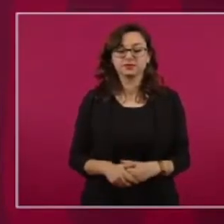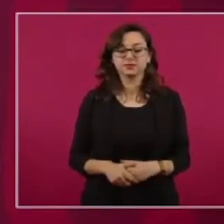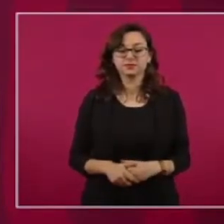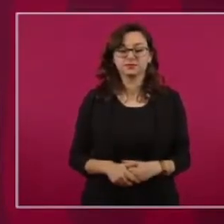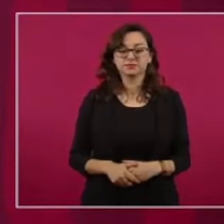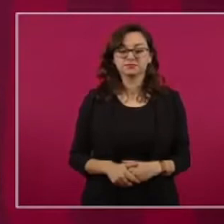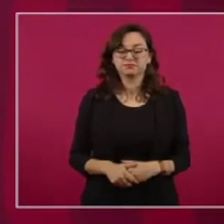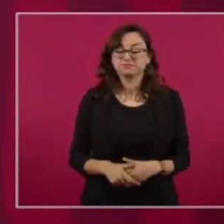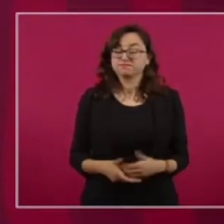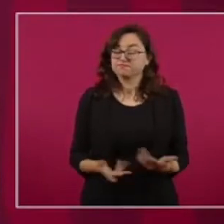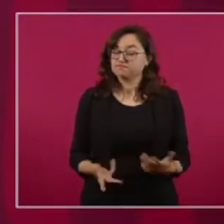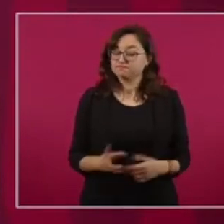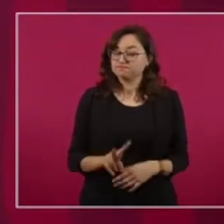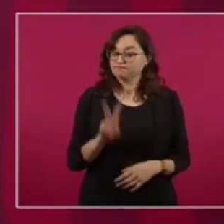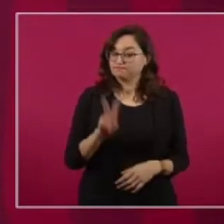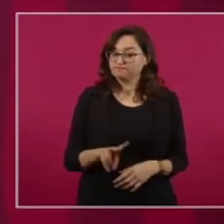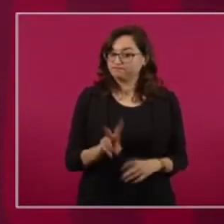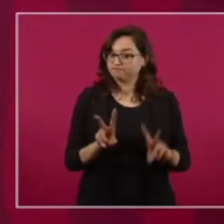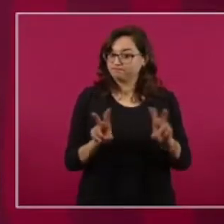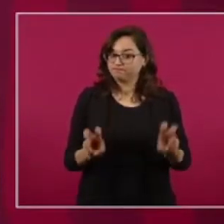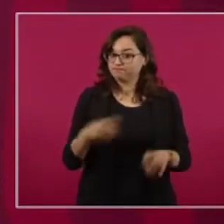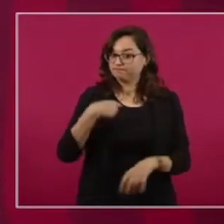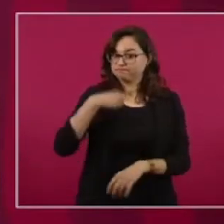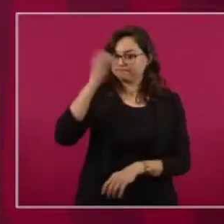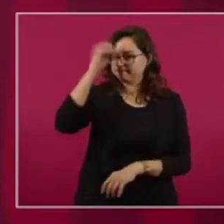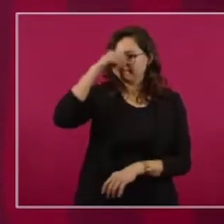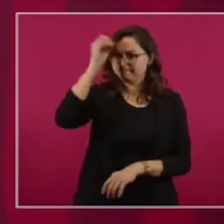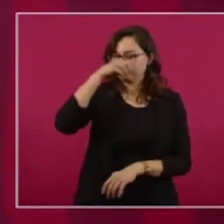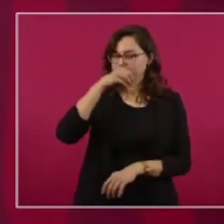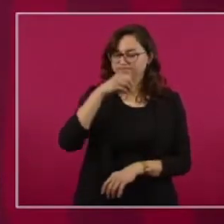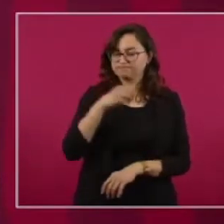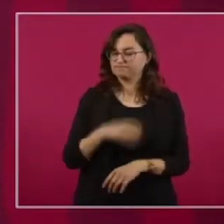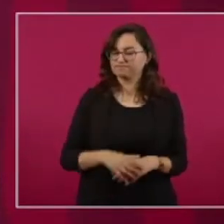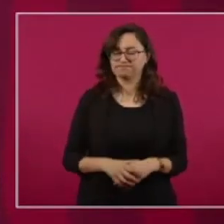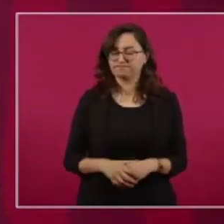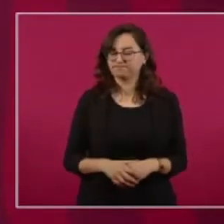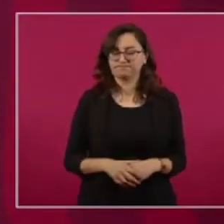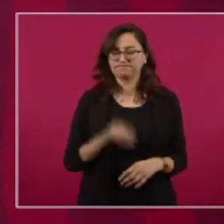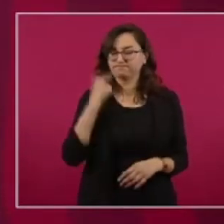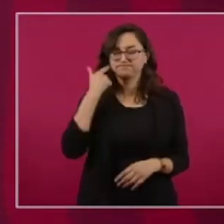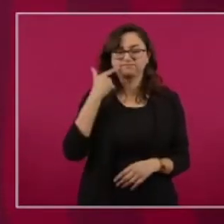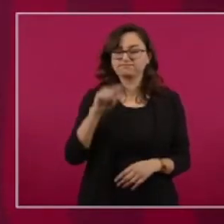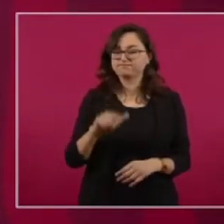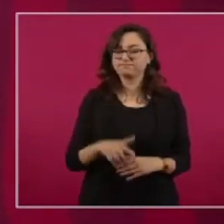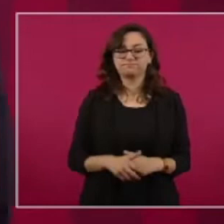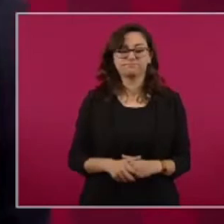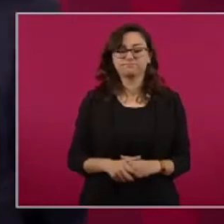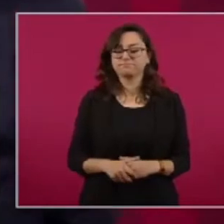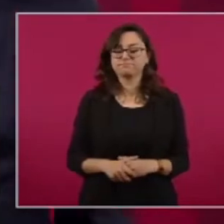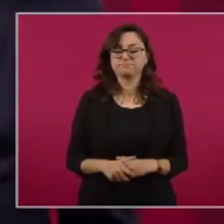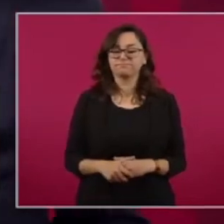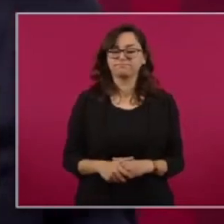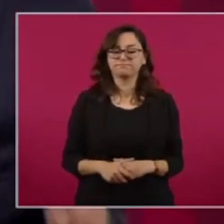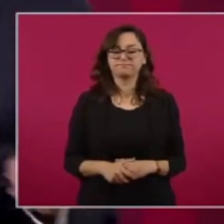quiero opinar mucho sobre el tema. Pienso que